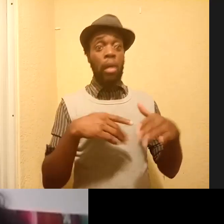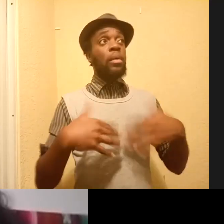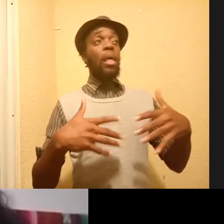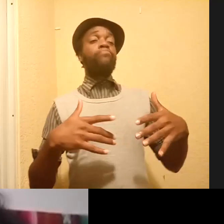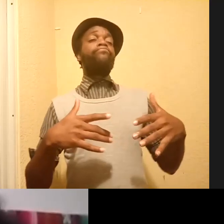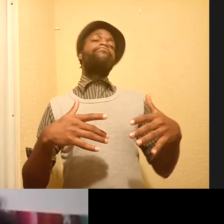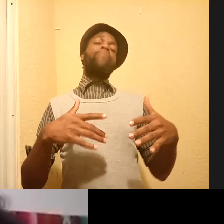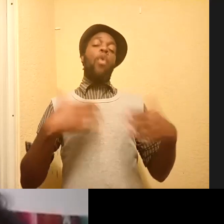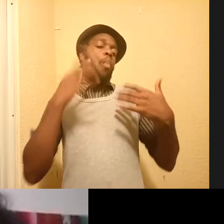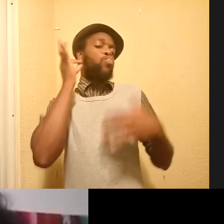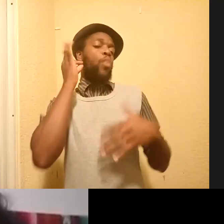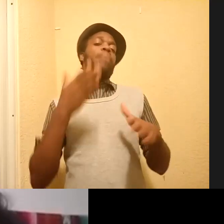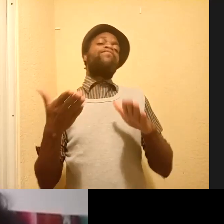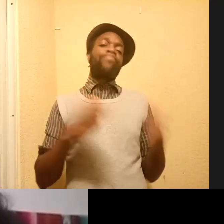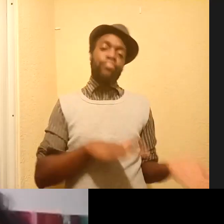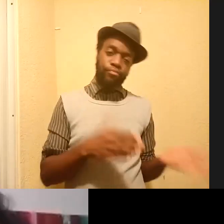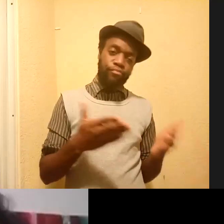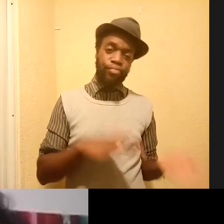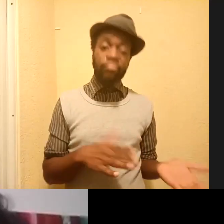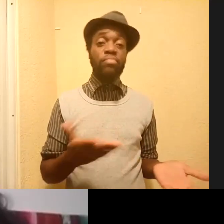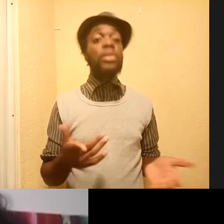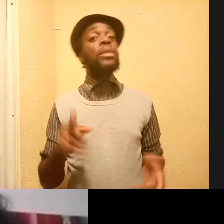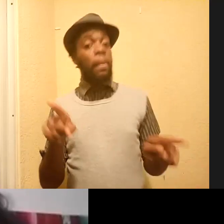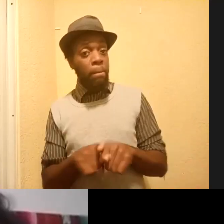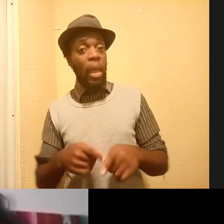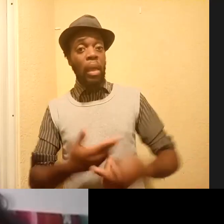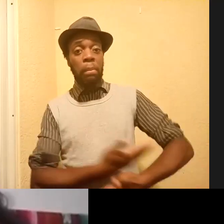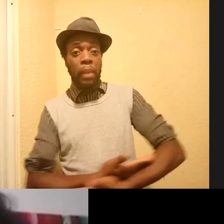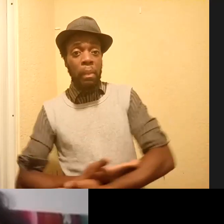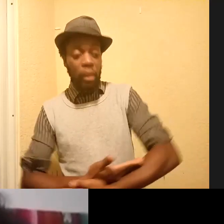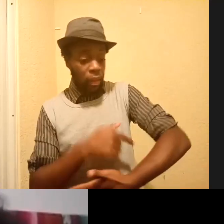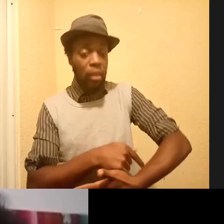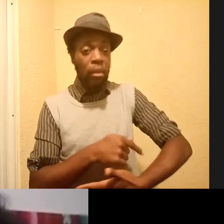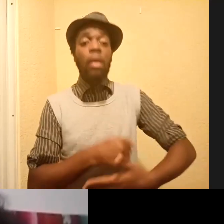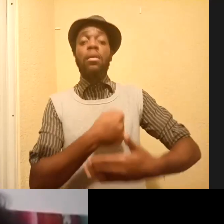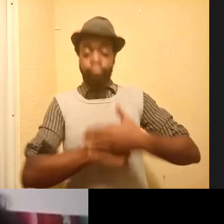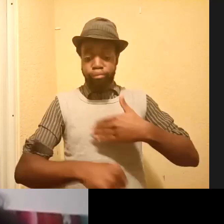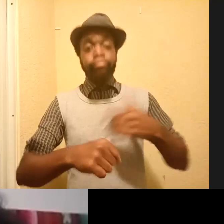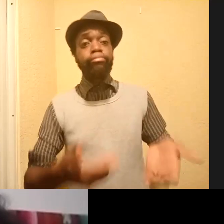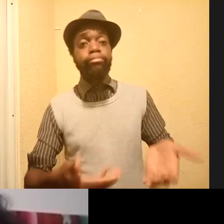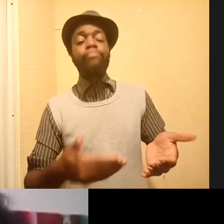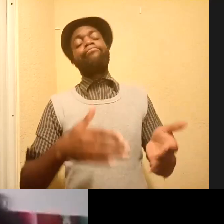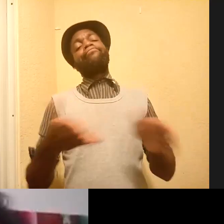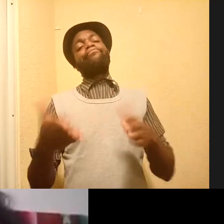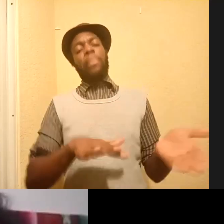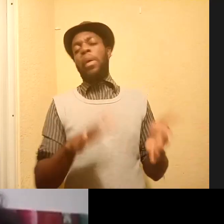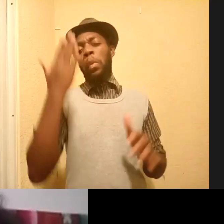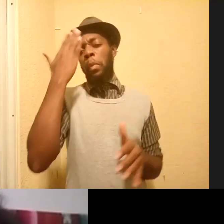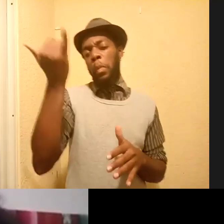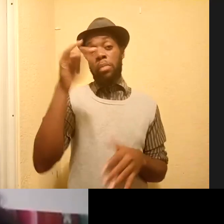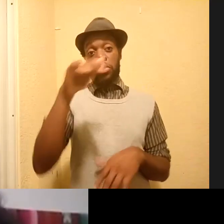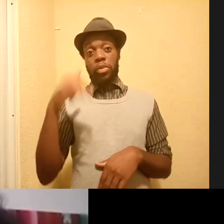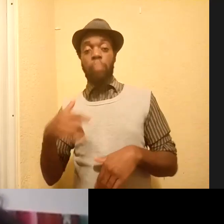y mortalidad en el área infantil, ya que a la mujer quedar gestante es muy